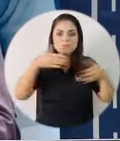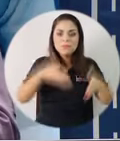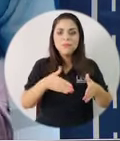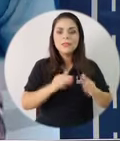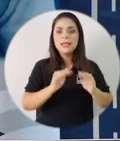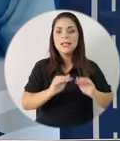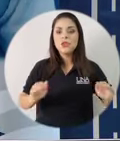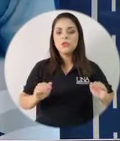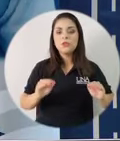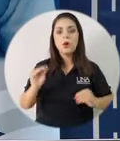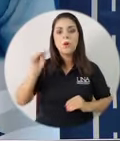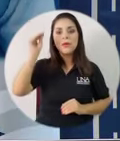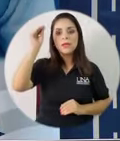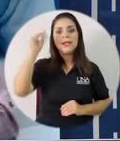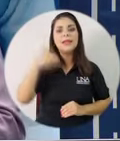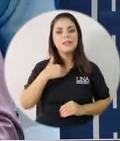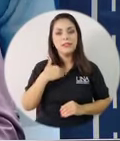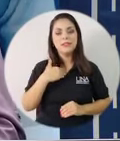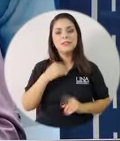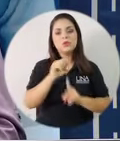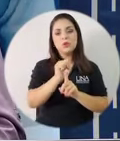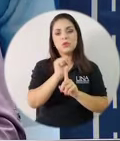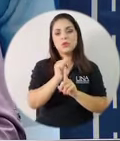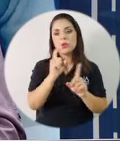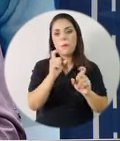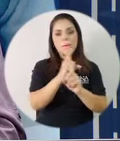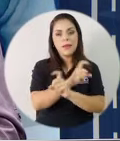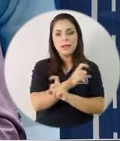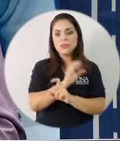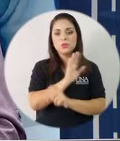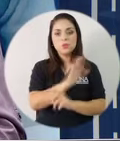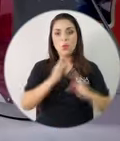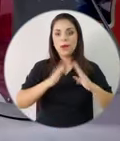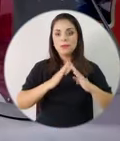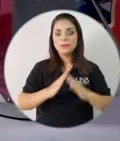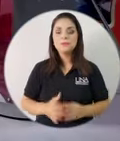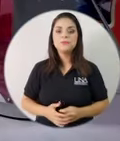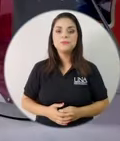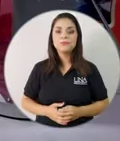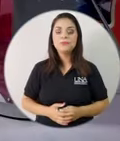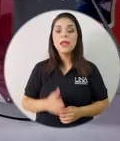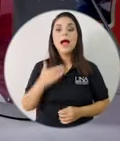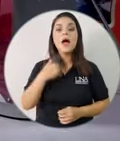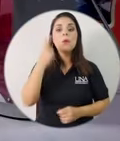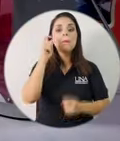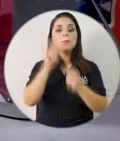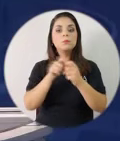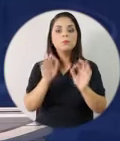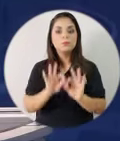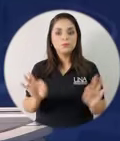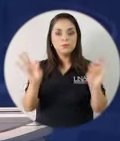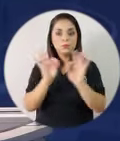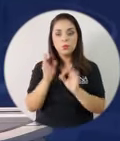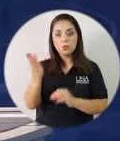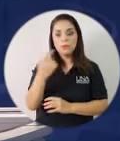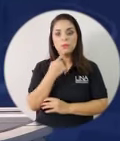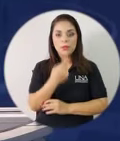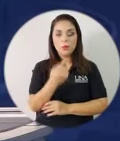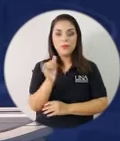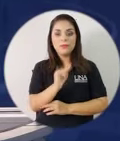de niños, niñas y adolescentes que se enfrentan a situaciones complejas en sus hogares. Hay un punto bien importante que usted mencionó, Idalia,